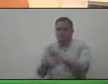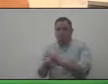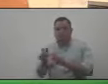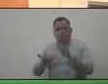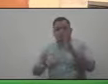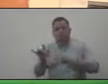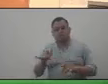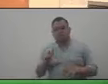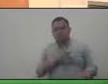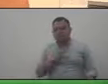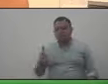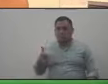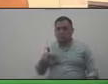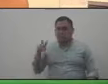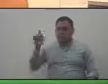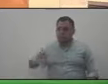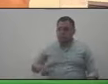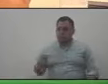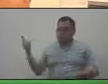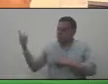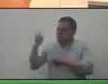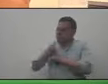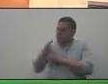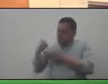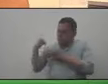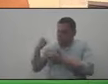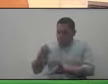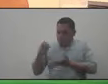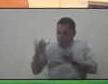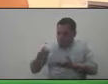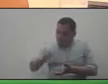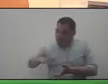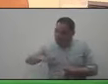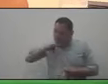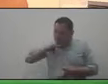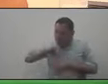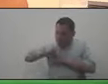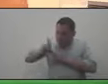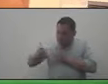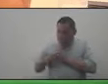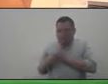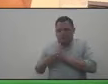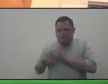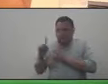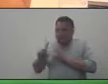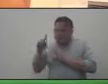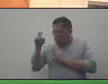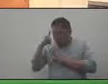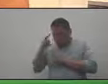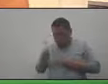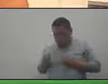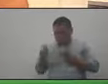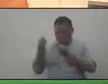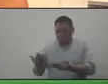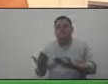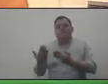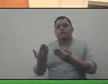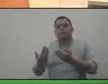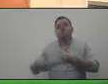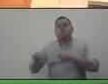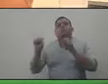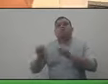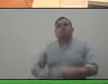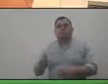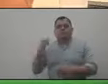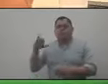salud, porque las directrices claras las tenemos, los recursos los tenemos, absolutamente todo lo que un gobernador pueda poner al servicio de la salud lo ha puesto.